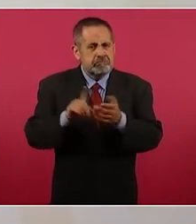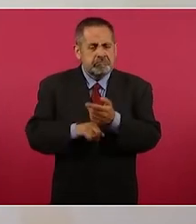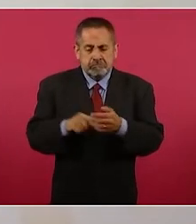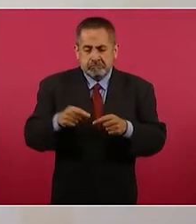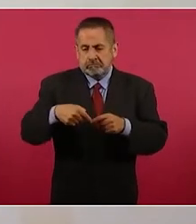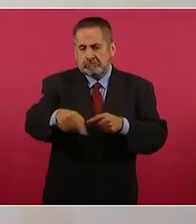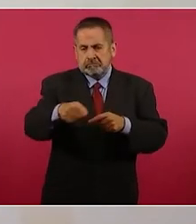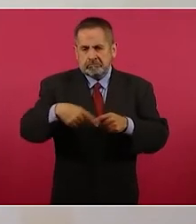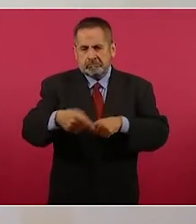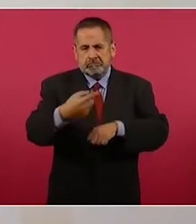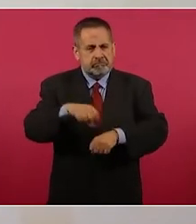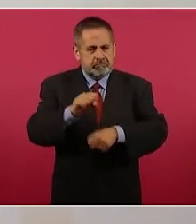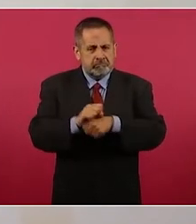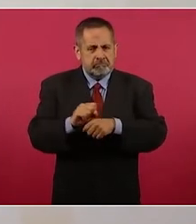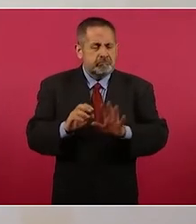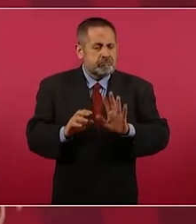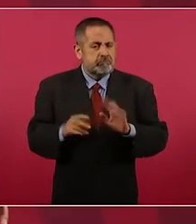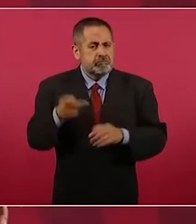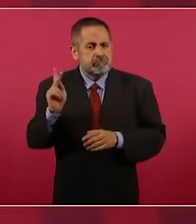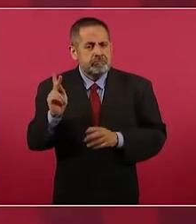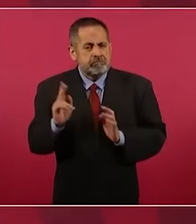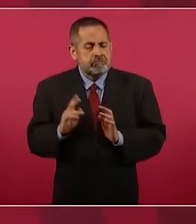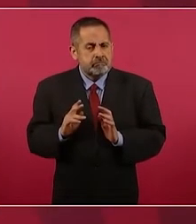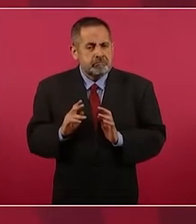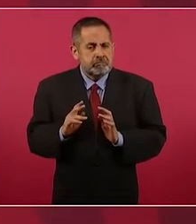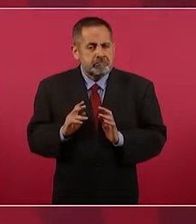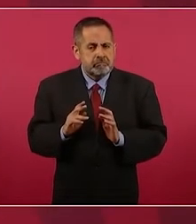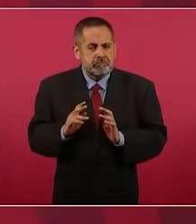esta semana, pero se